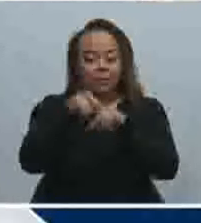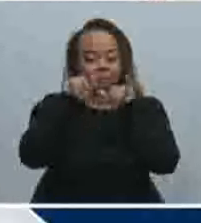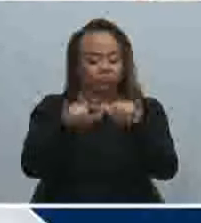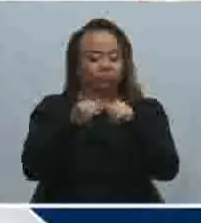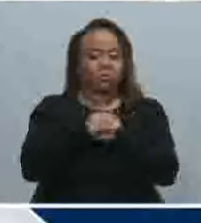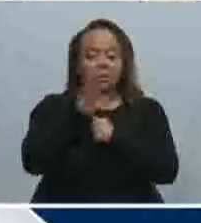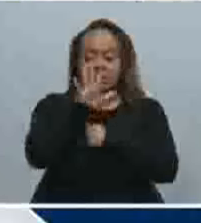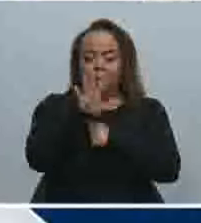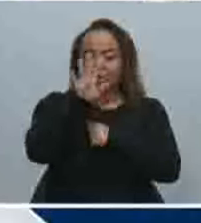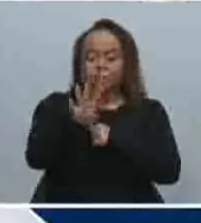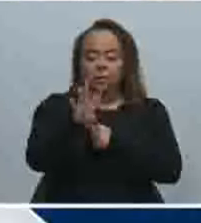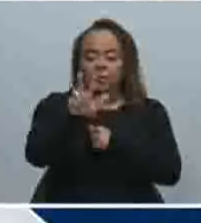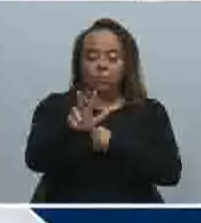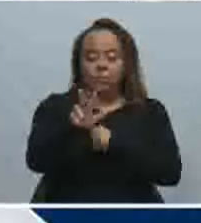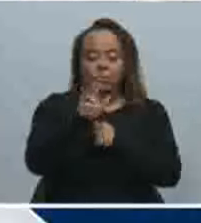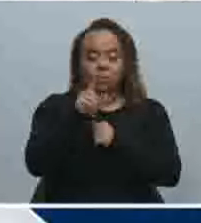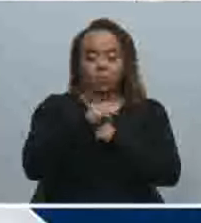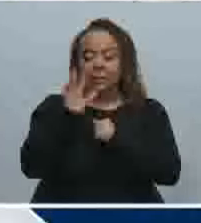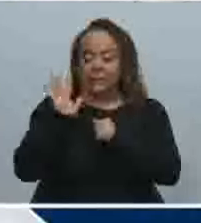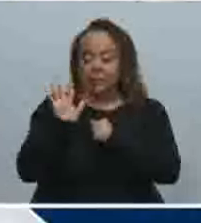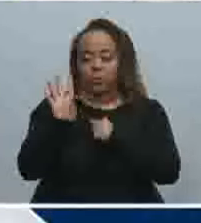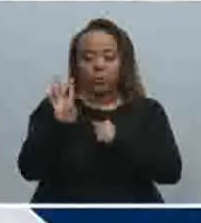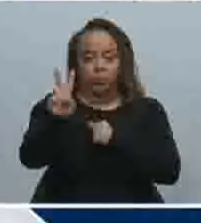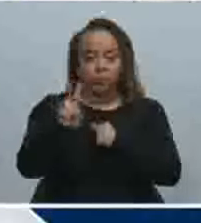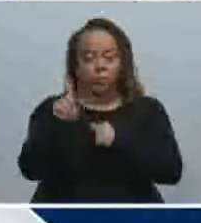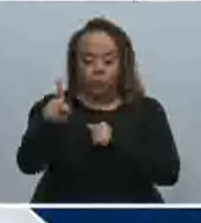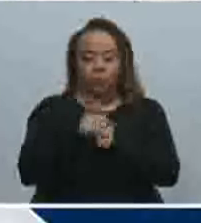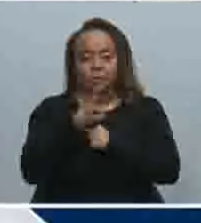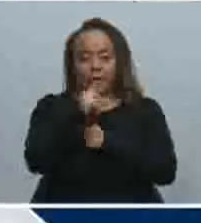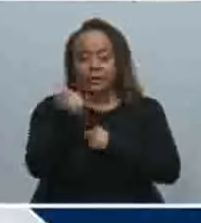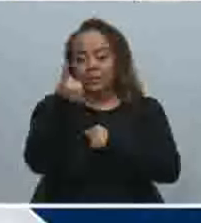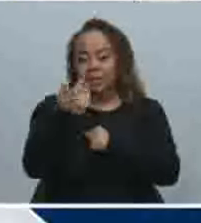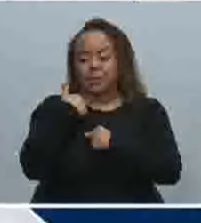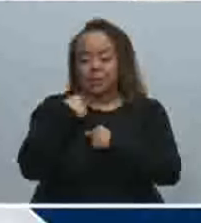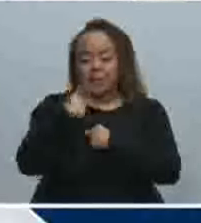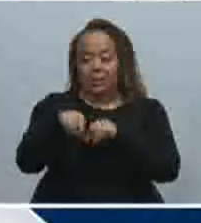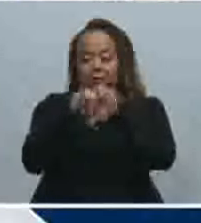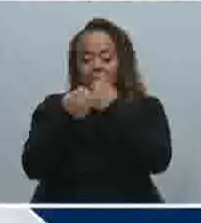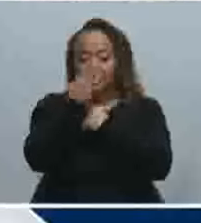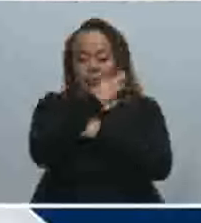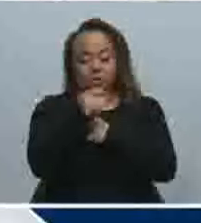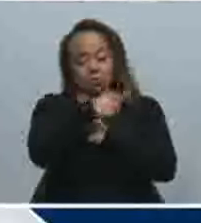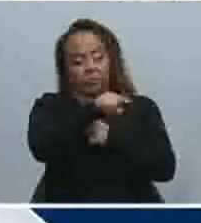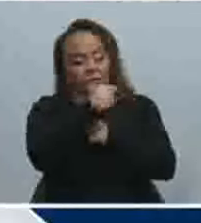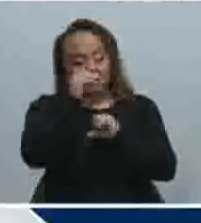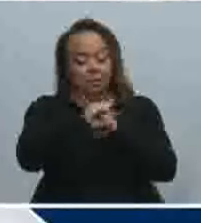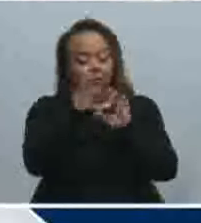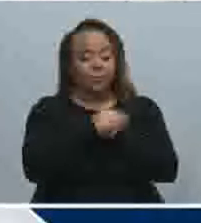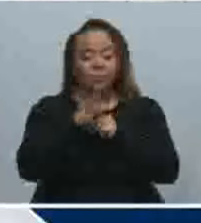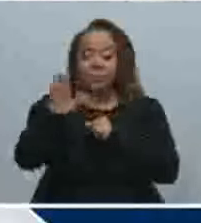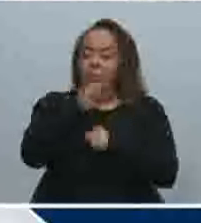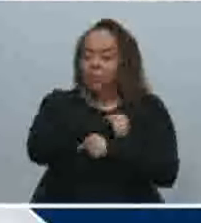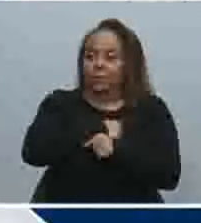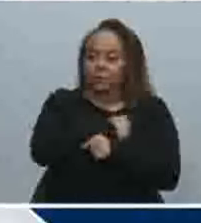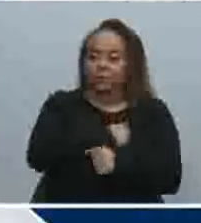un 541 bloque bajo Bueno ese es el gran pendiente que para mí tiene estos equipos y ustedes claro Porque además Perdón